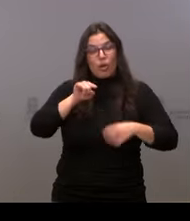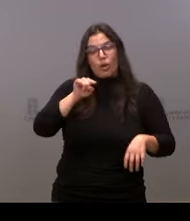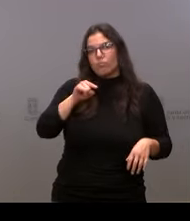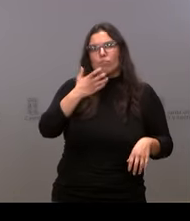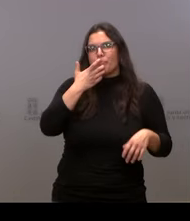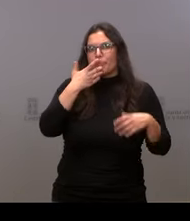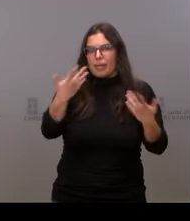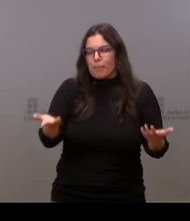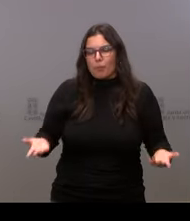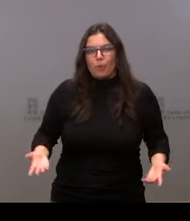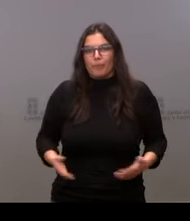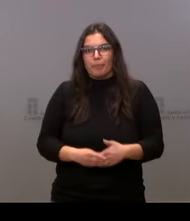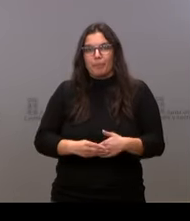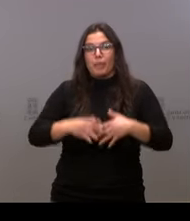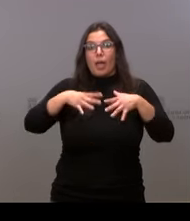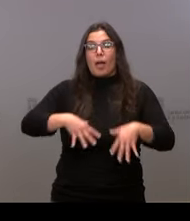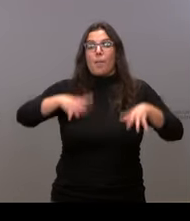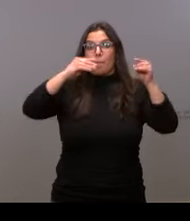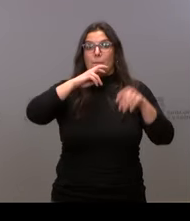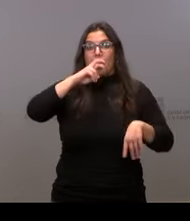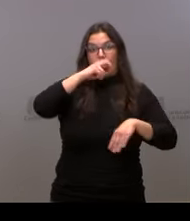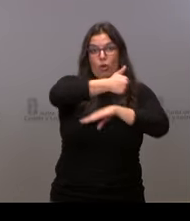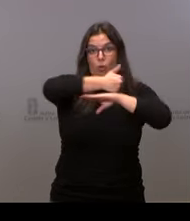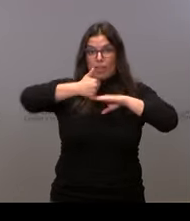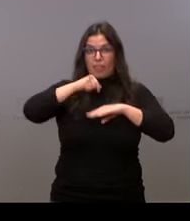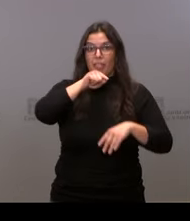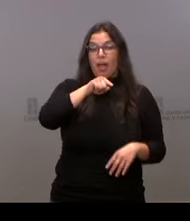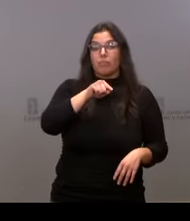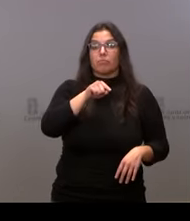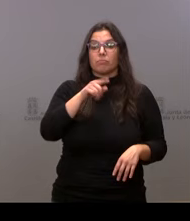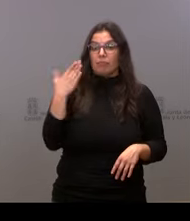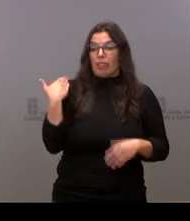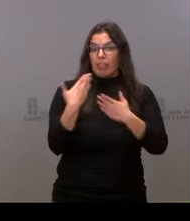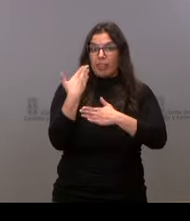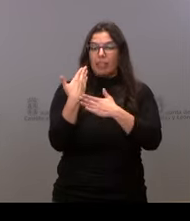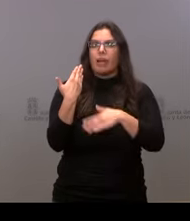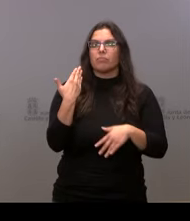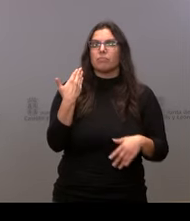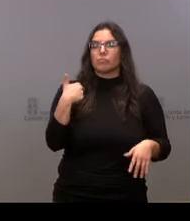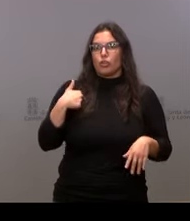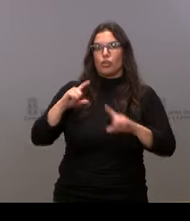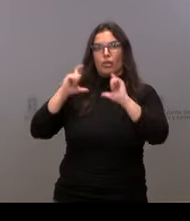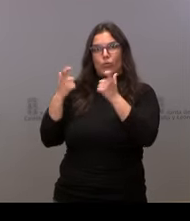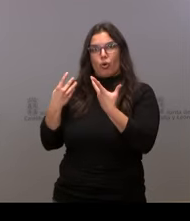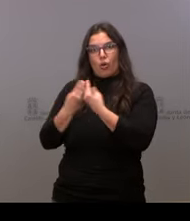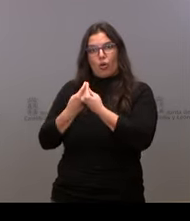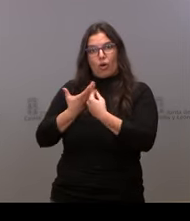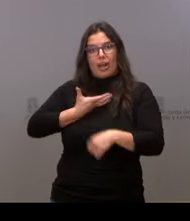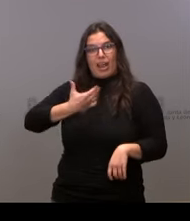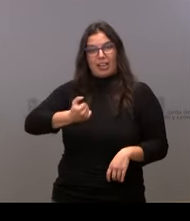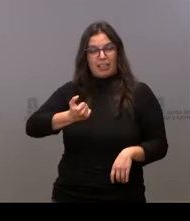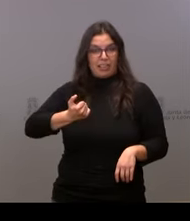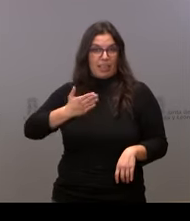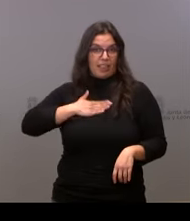poner un ejemplo el palacio de la audiencia vieron ustedes que hace unos días tuve una reunión con el alcalde de